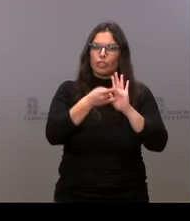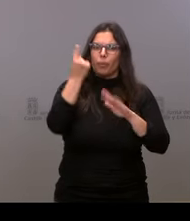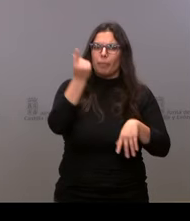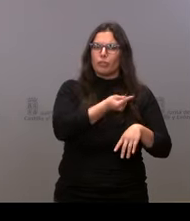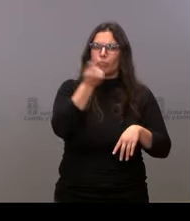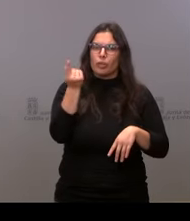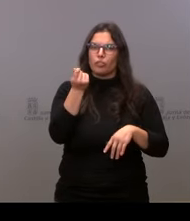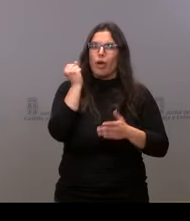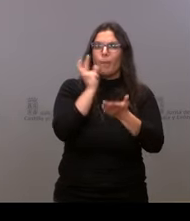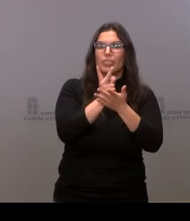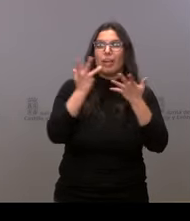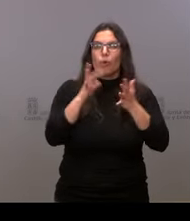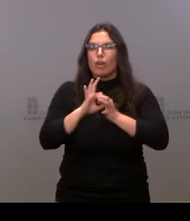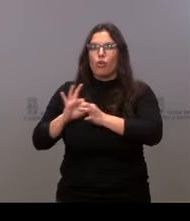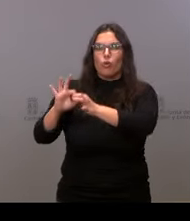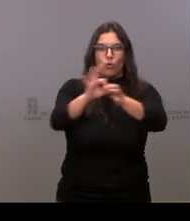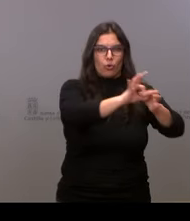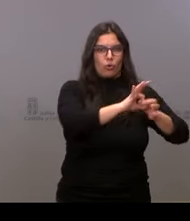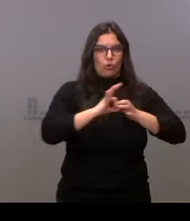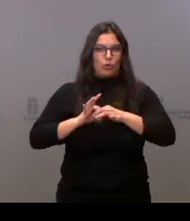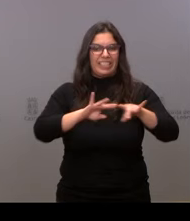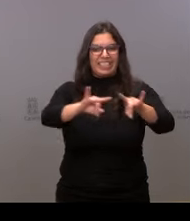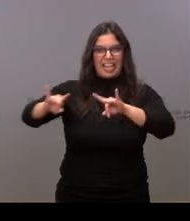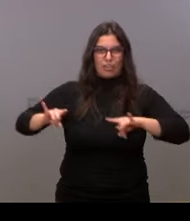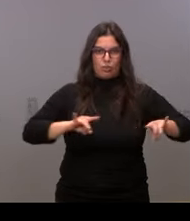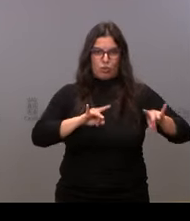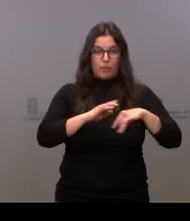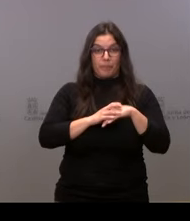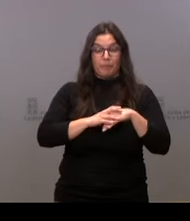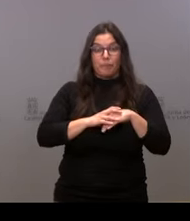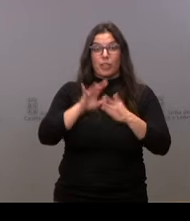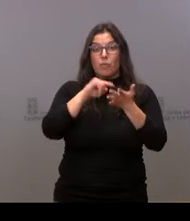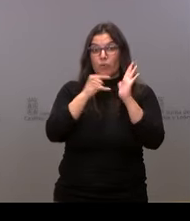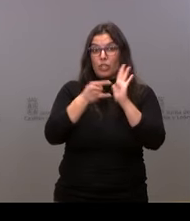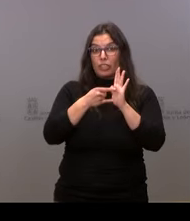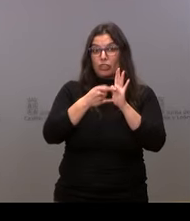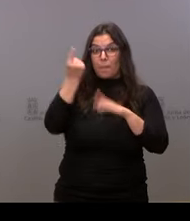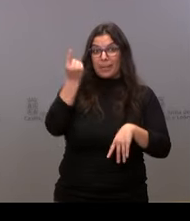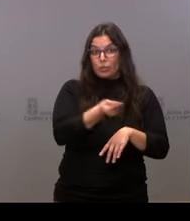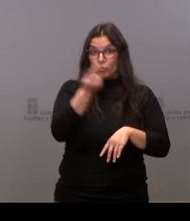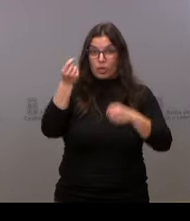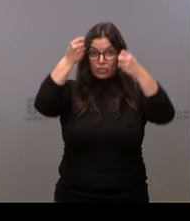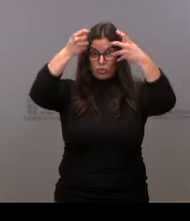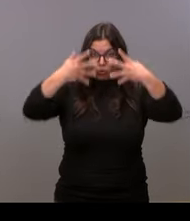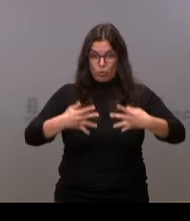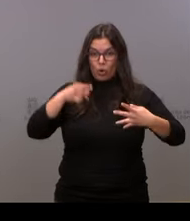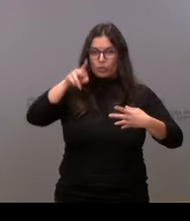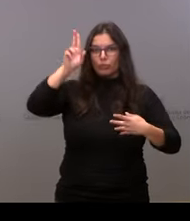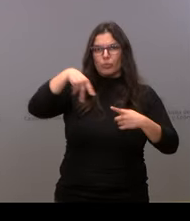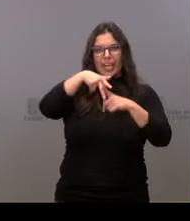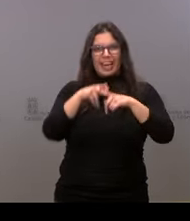territorial de nuestra comunidad es un proyecto de presupuestos es un instrumento que apuesta claramente por